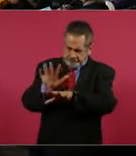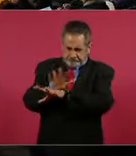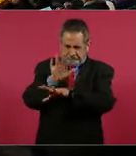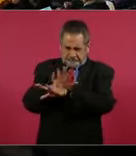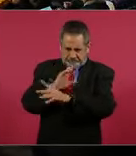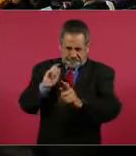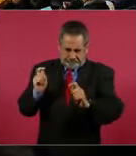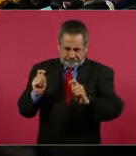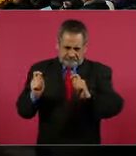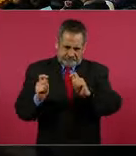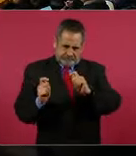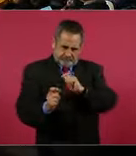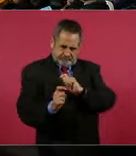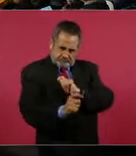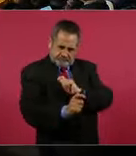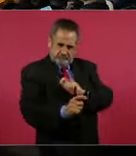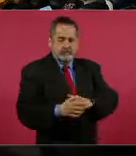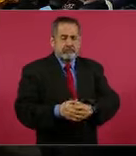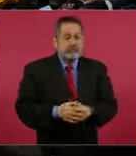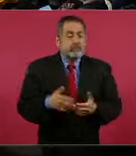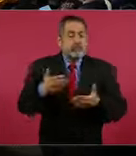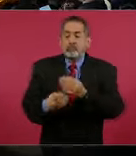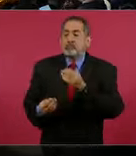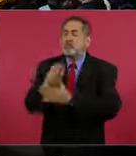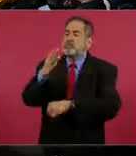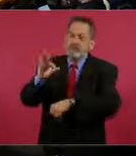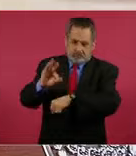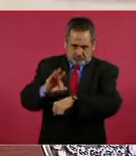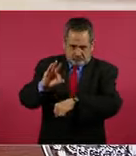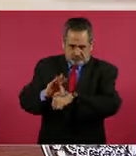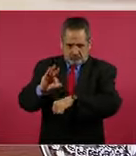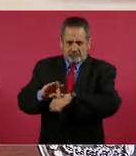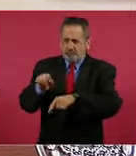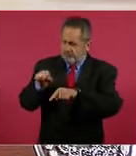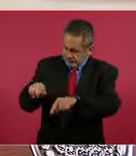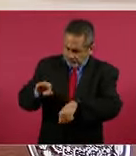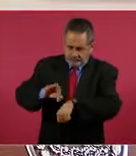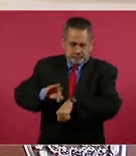y vamos con la farmacia que